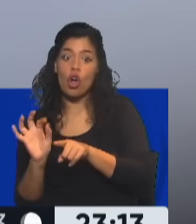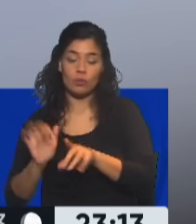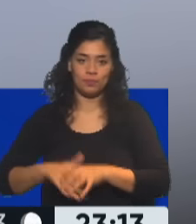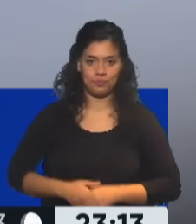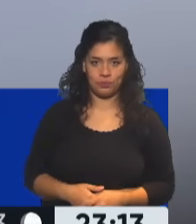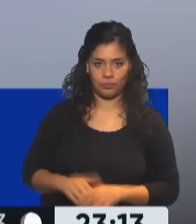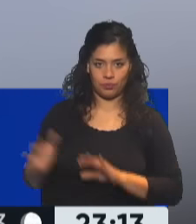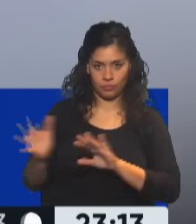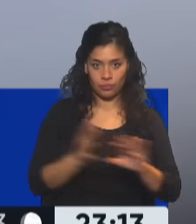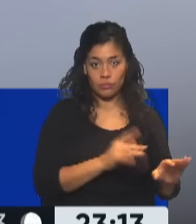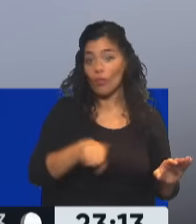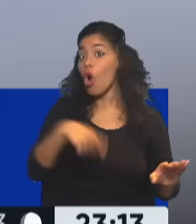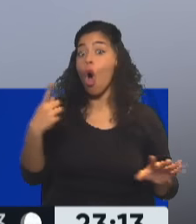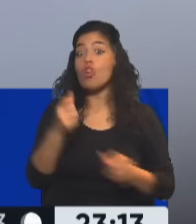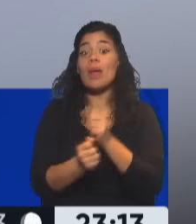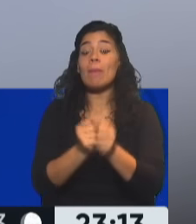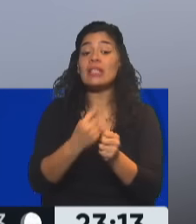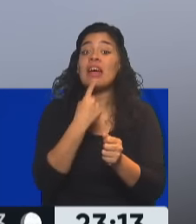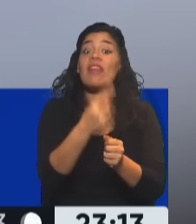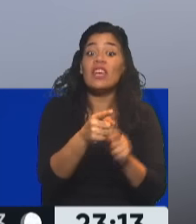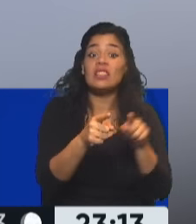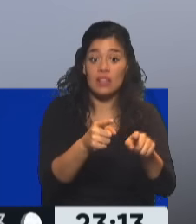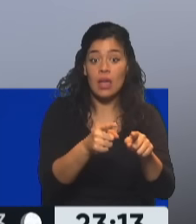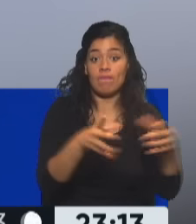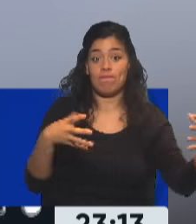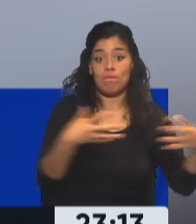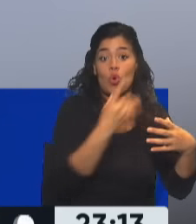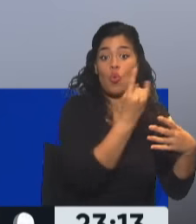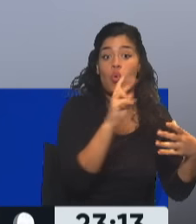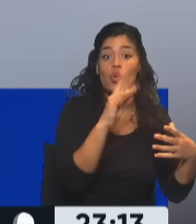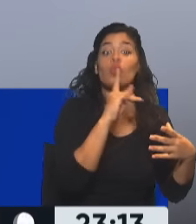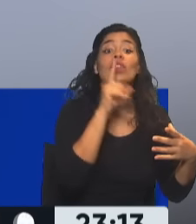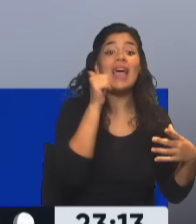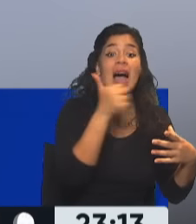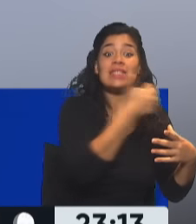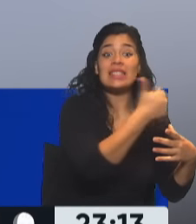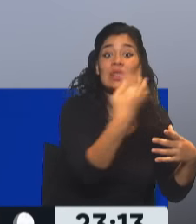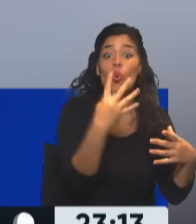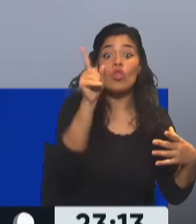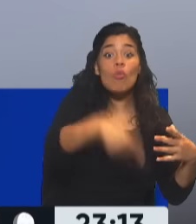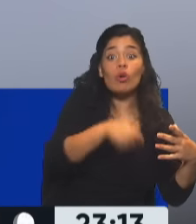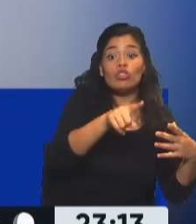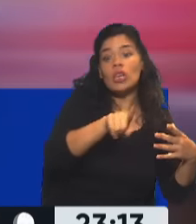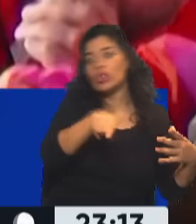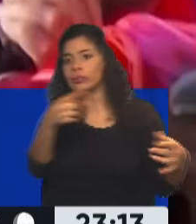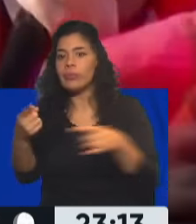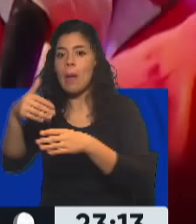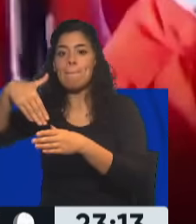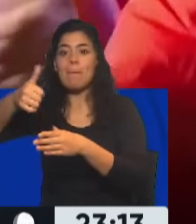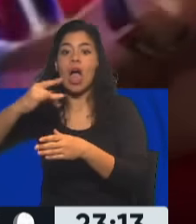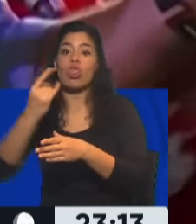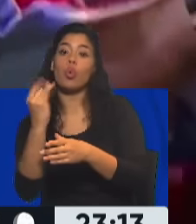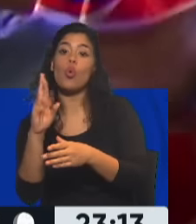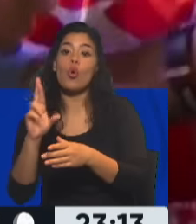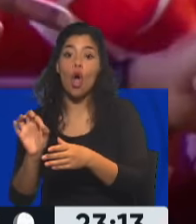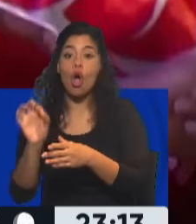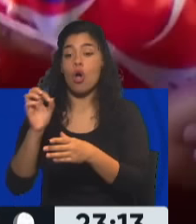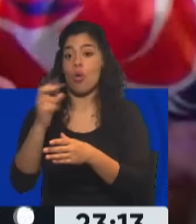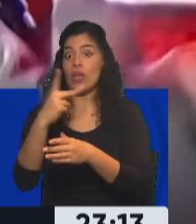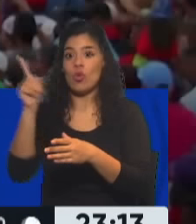Poder y Estrategia, le otorga al candidato opositor el 64% de las preferencias del electorado sobre solo un 21% para el actual